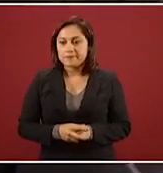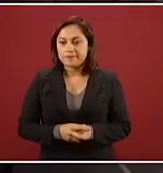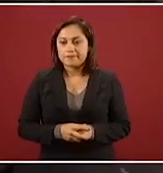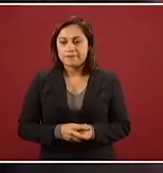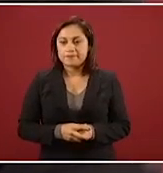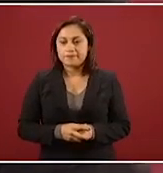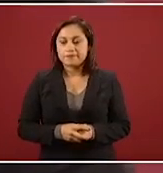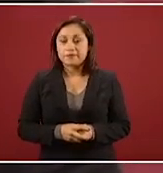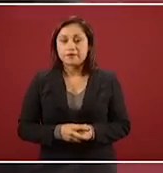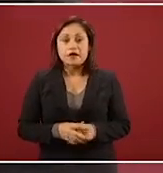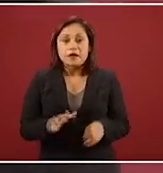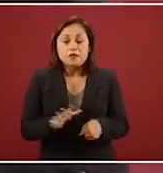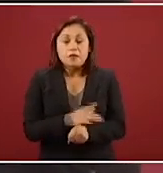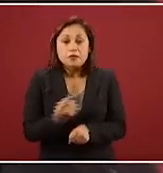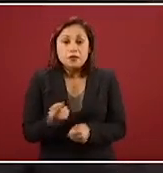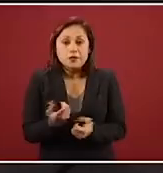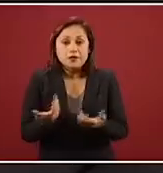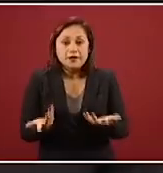porque de esa manera